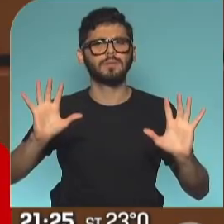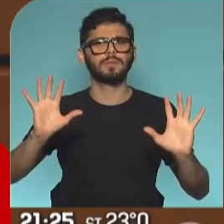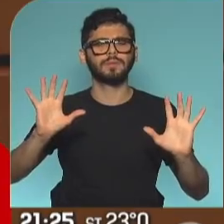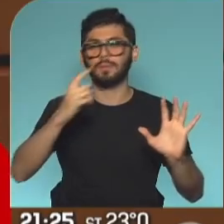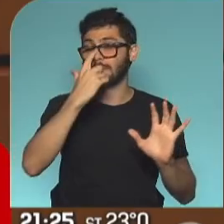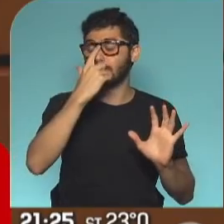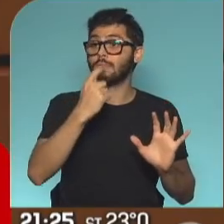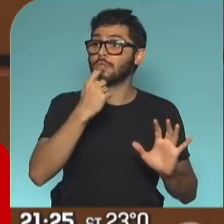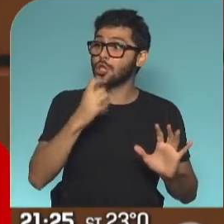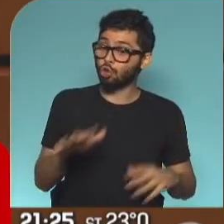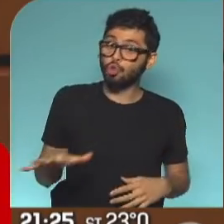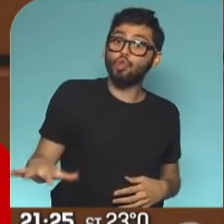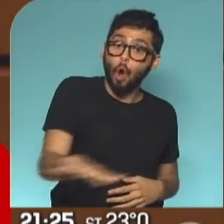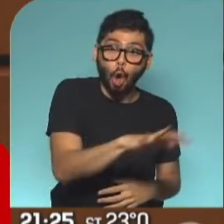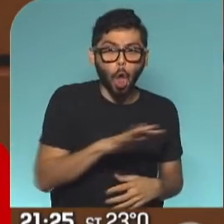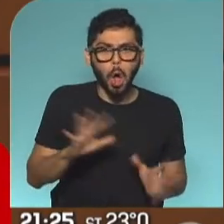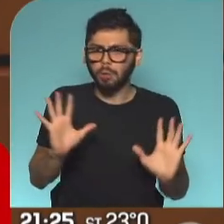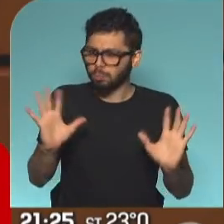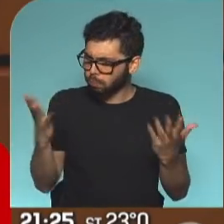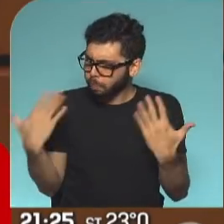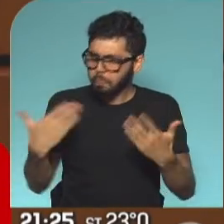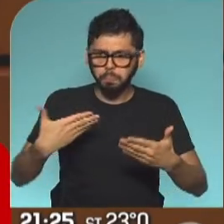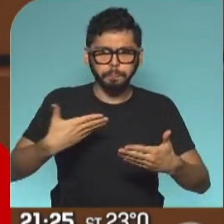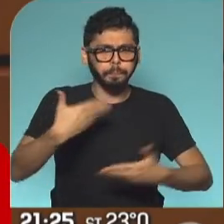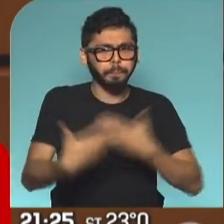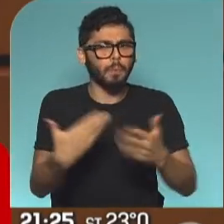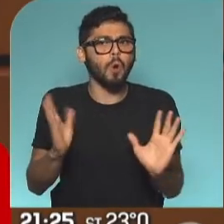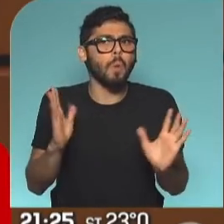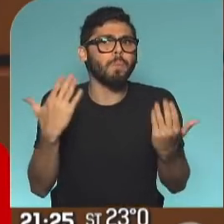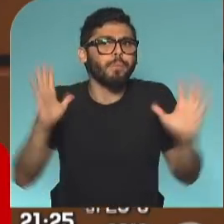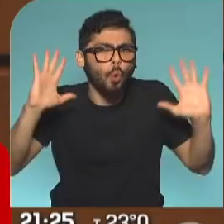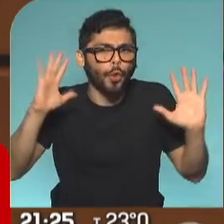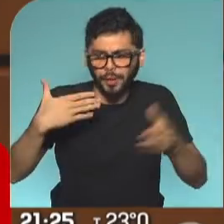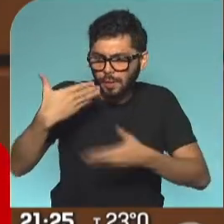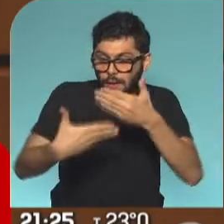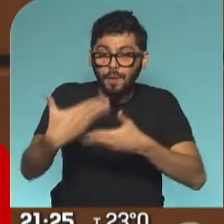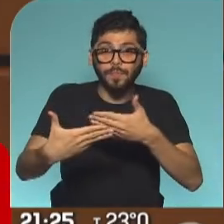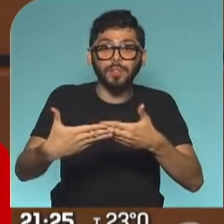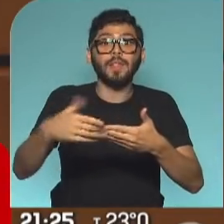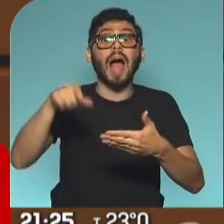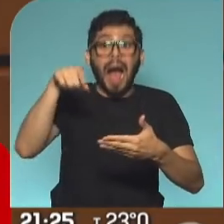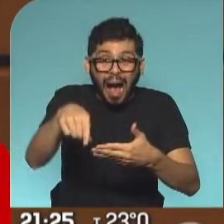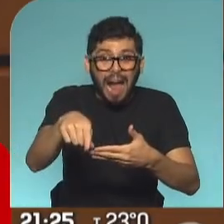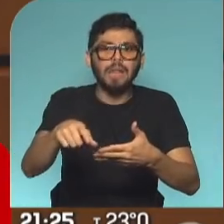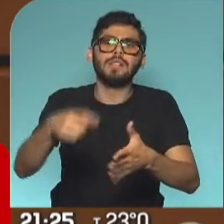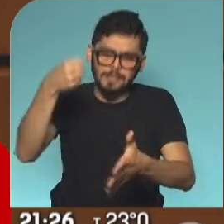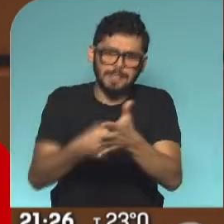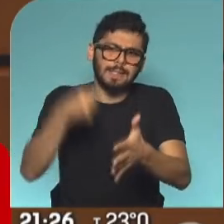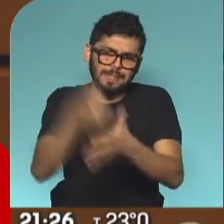tenemos la posibilidad de crecer y de desarrollarnos, ahí el mérito empieza a tallar.